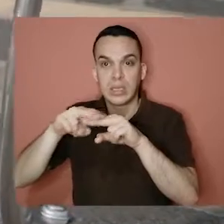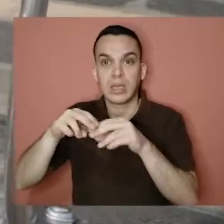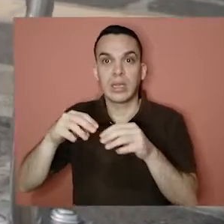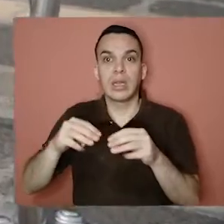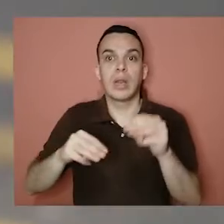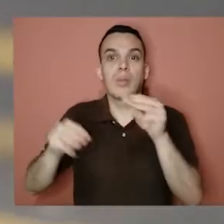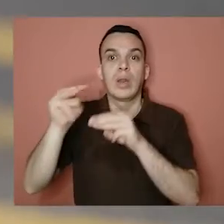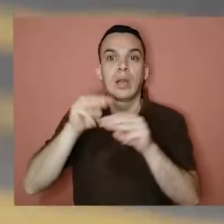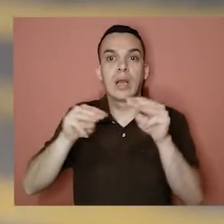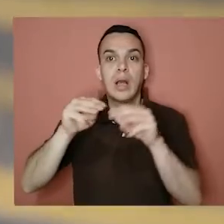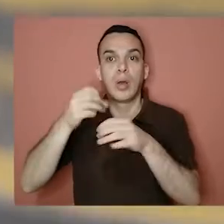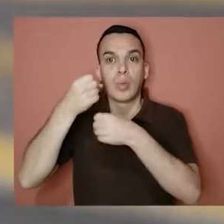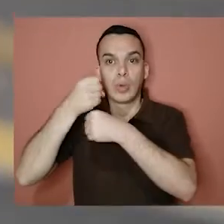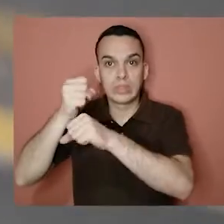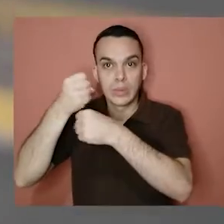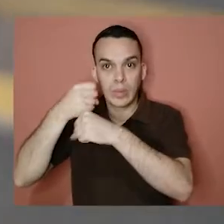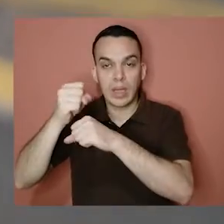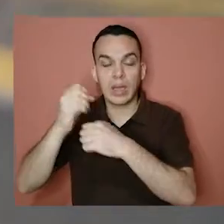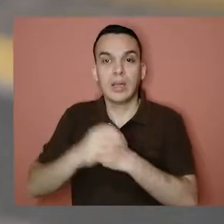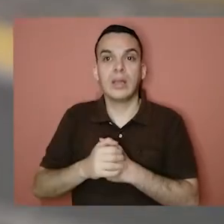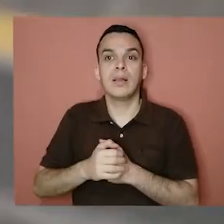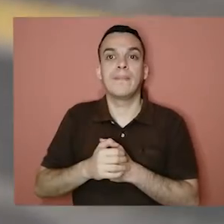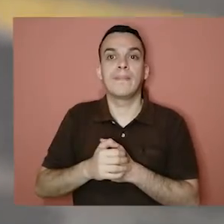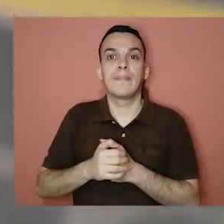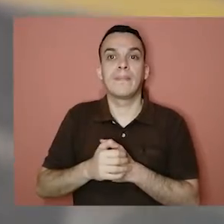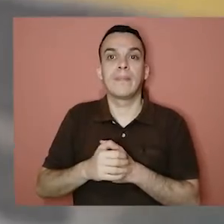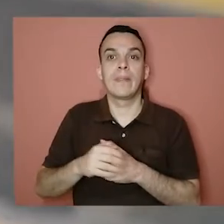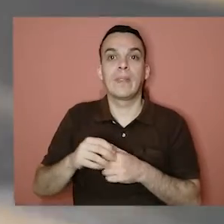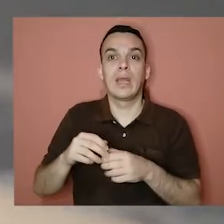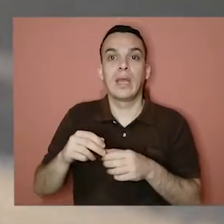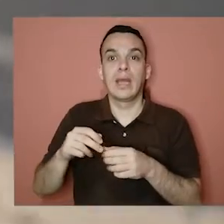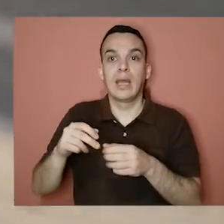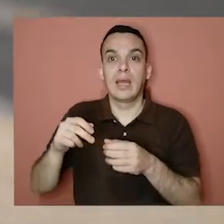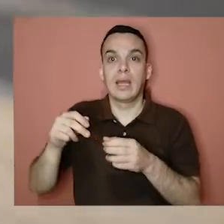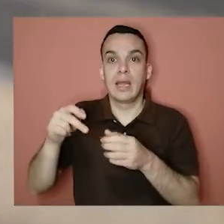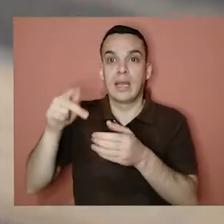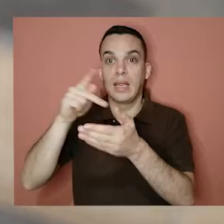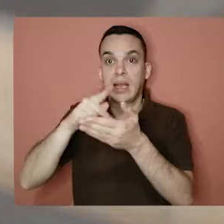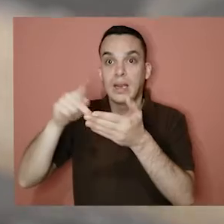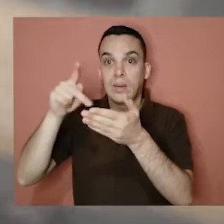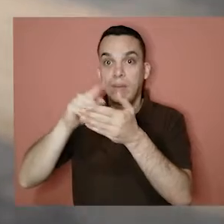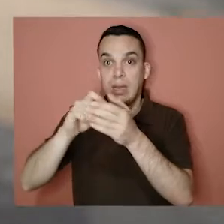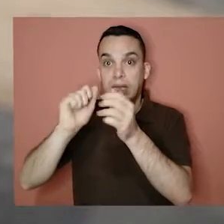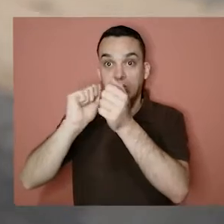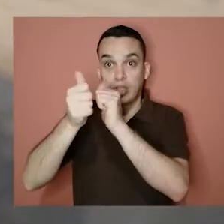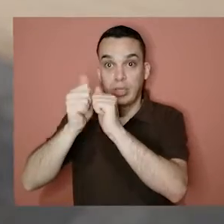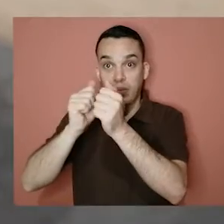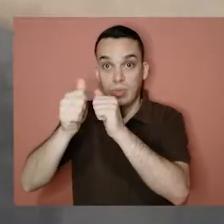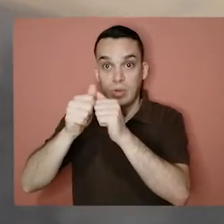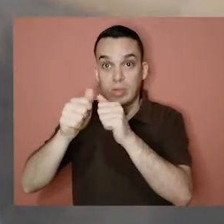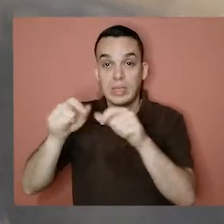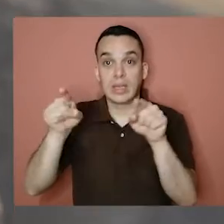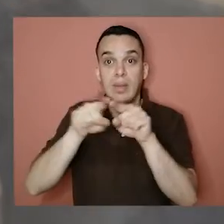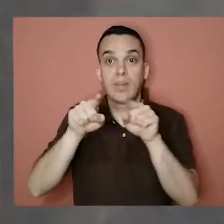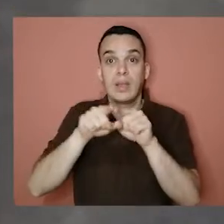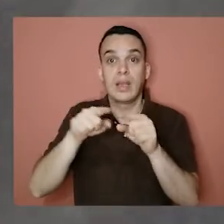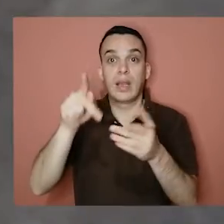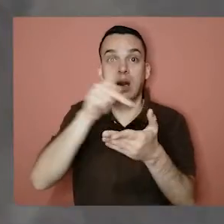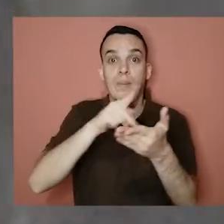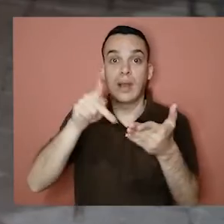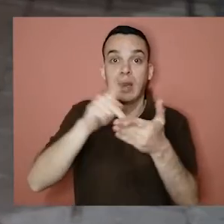del Carmen, aquí en la estación del tren donde estamos, tenemos en el Mercado Municipal, tenemos también en el Palacio de los